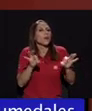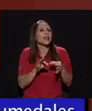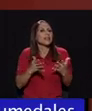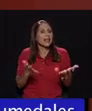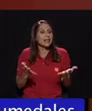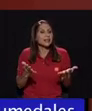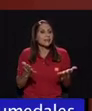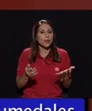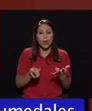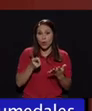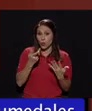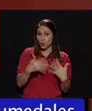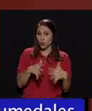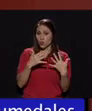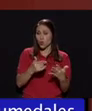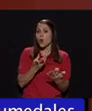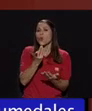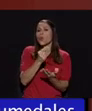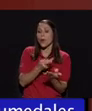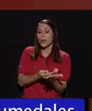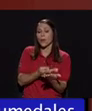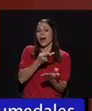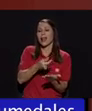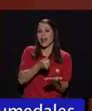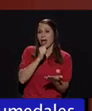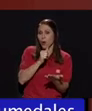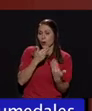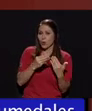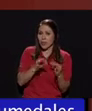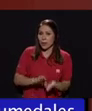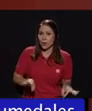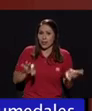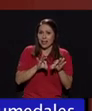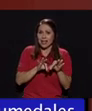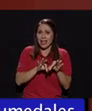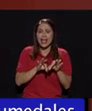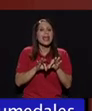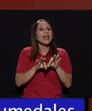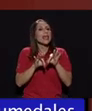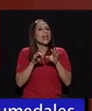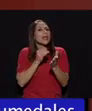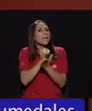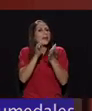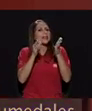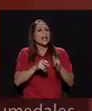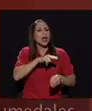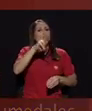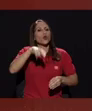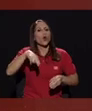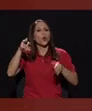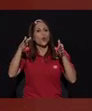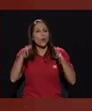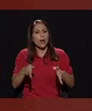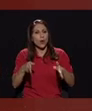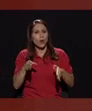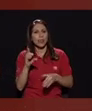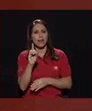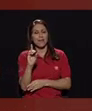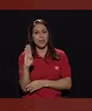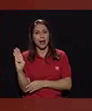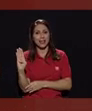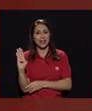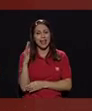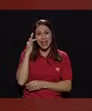la valoración económica de un recurso tan importante. El investigador noruego David Bartor considera que esta valoración económica de los humedales y el